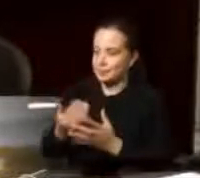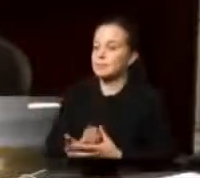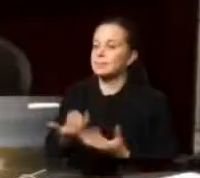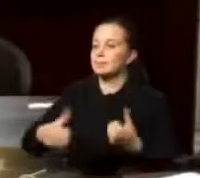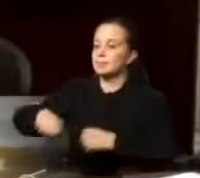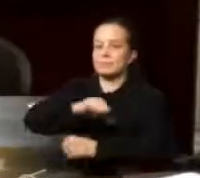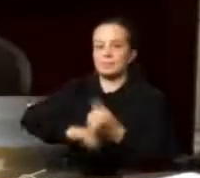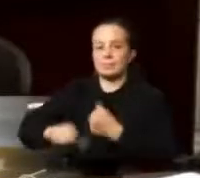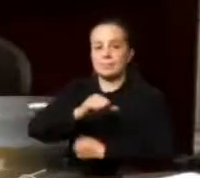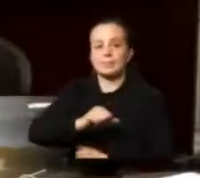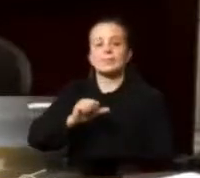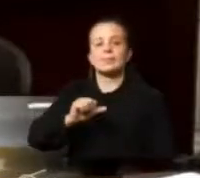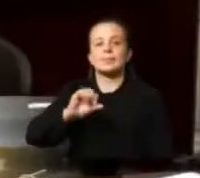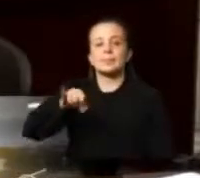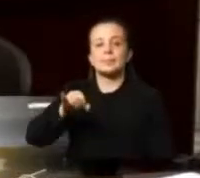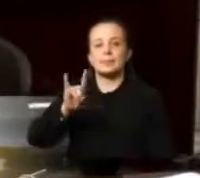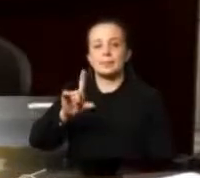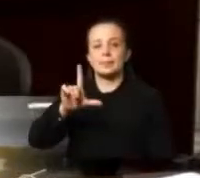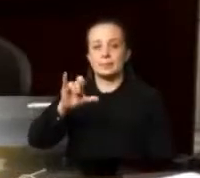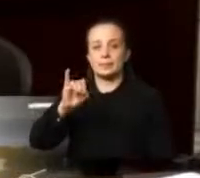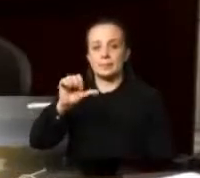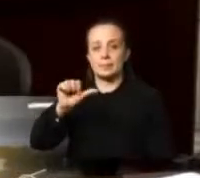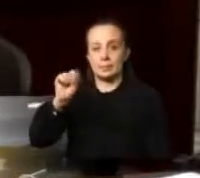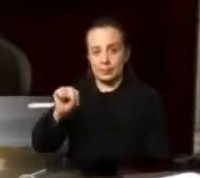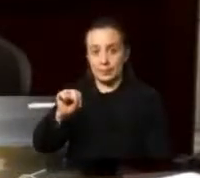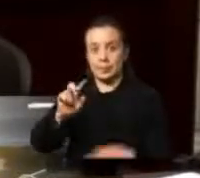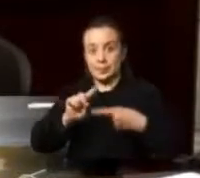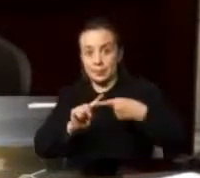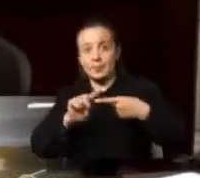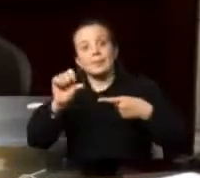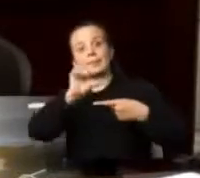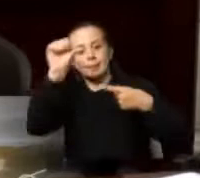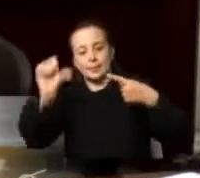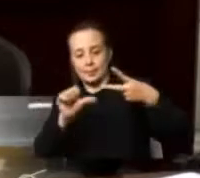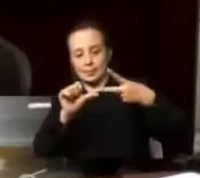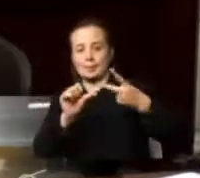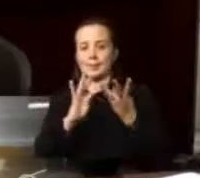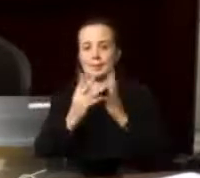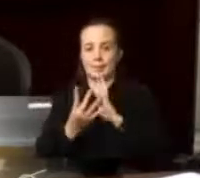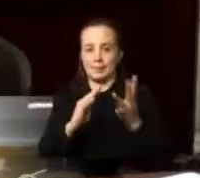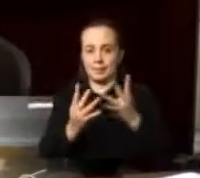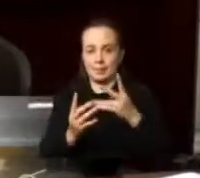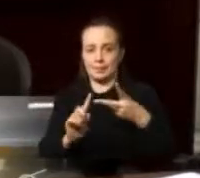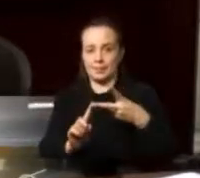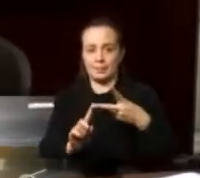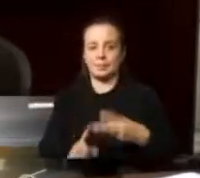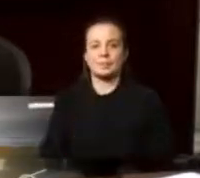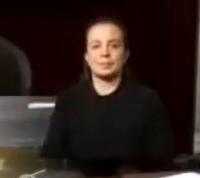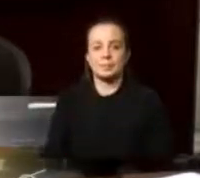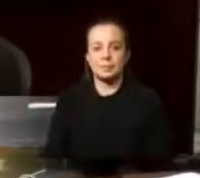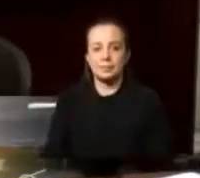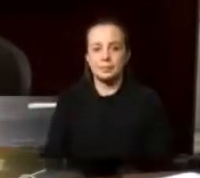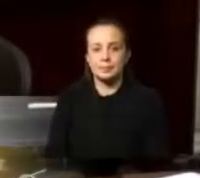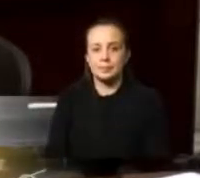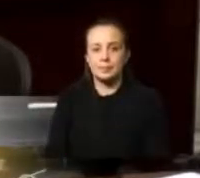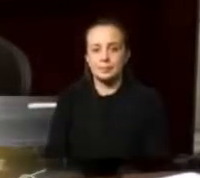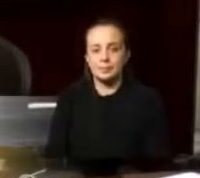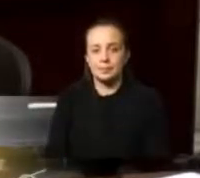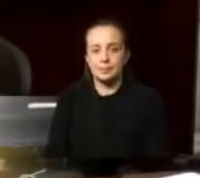Tiene la palabra el senador Julián Gallo y se prepara la senadora Esperanza Andrade. Senador Julián